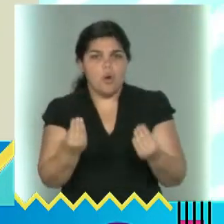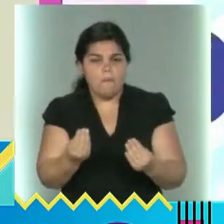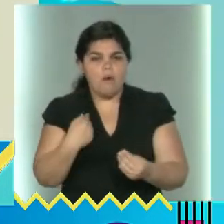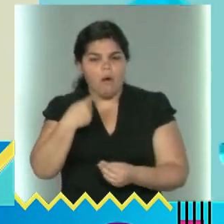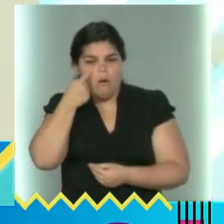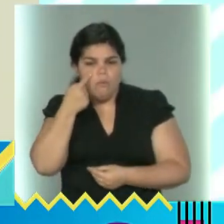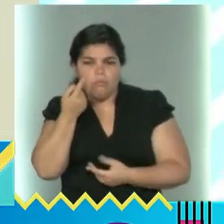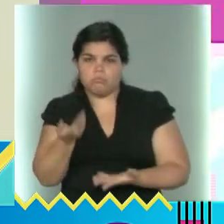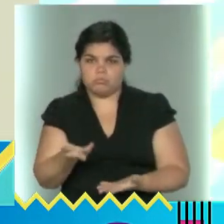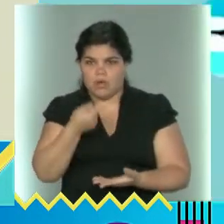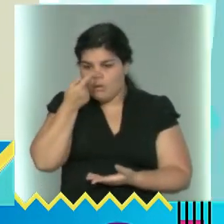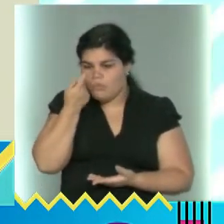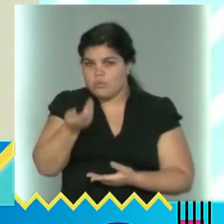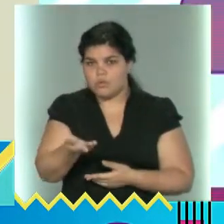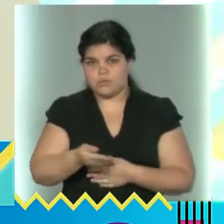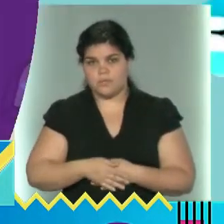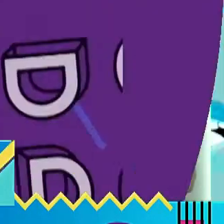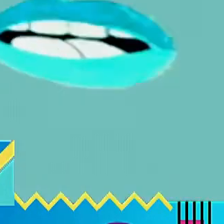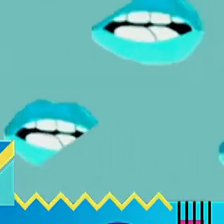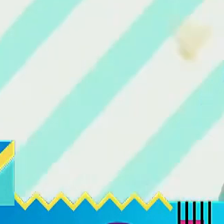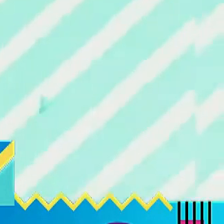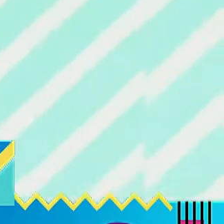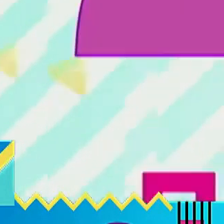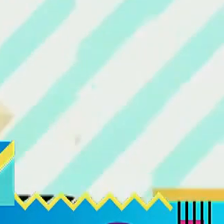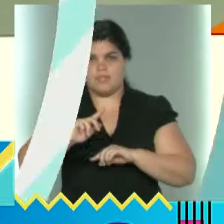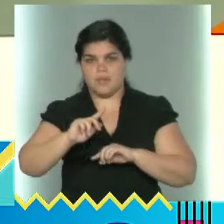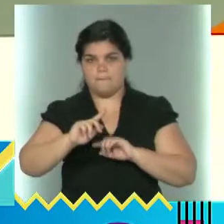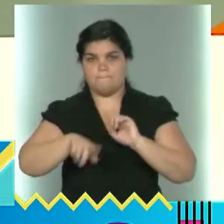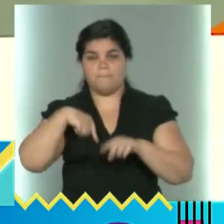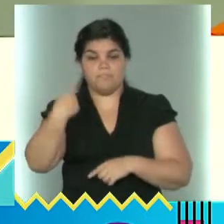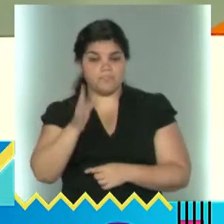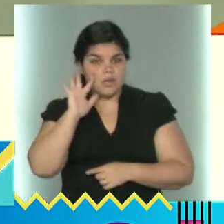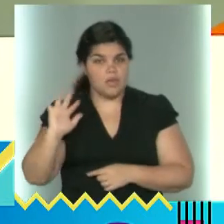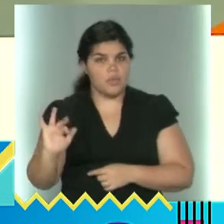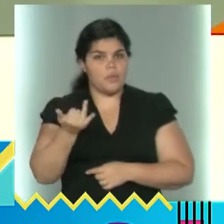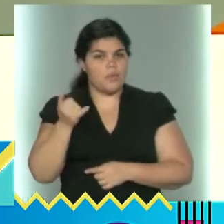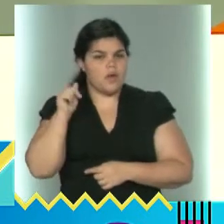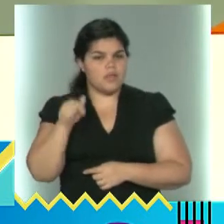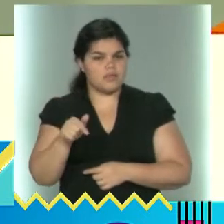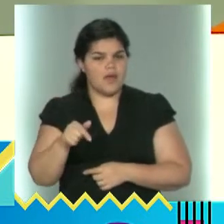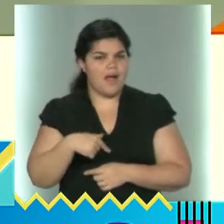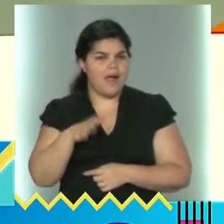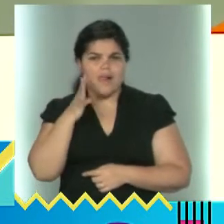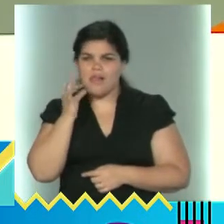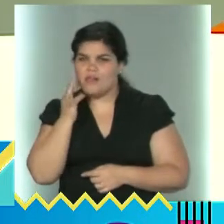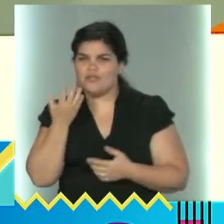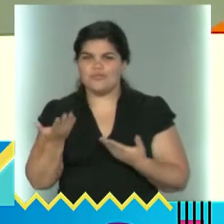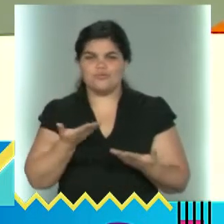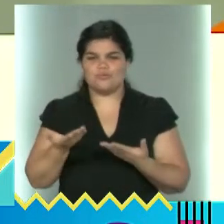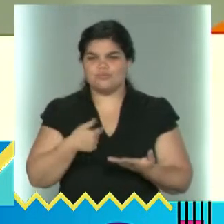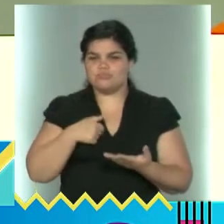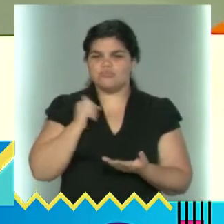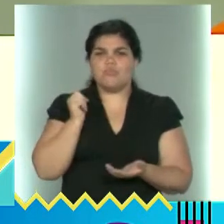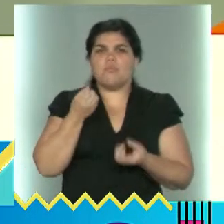Y después fui dándome cuenta que había algo atrás de eso, que por algo estaba donde estaba